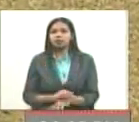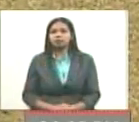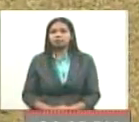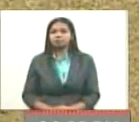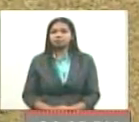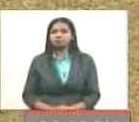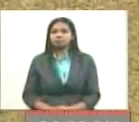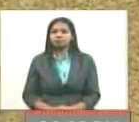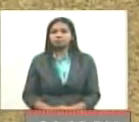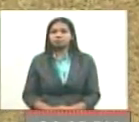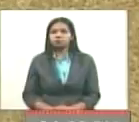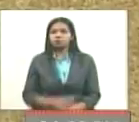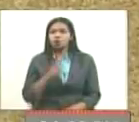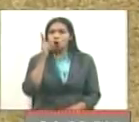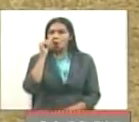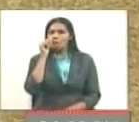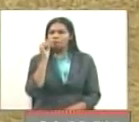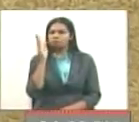es Casela.